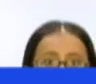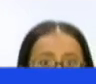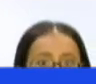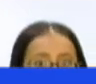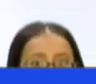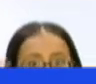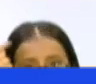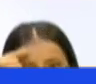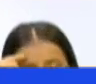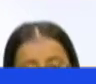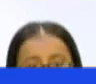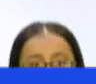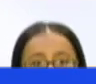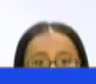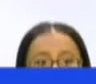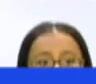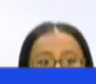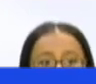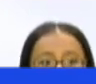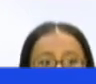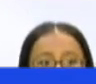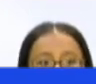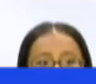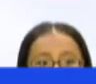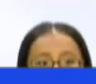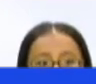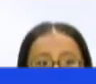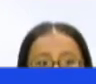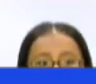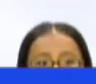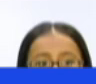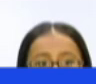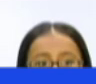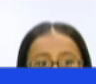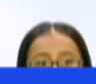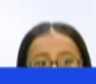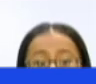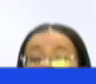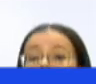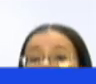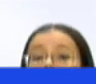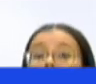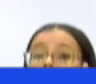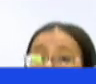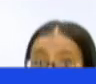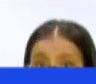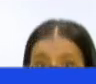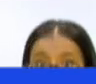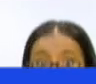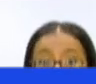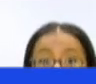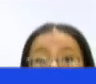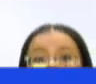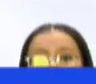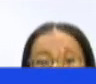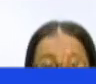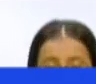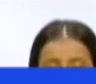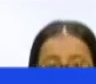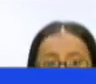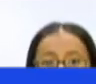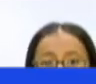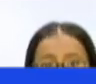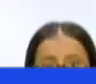esta elección, 25 de los 27 diputados liberales apoyaron